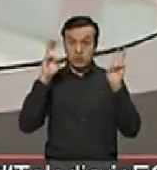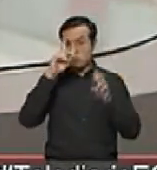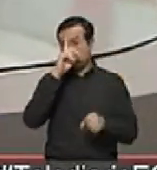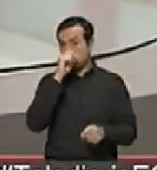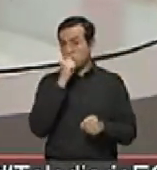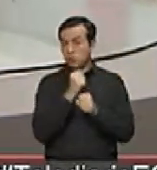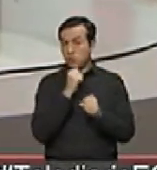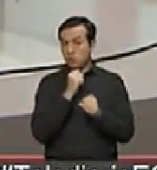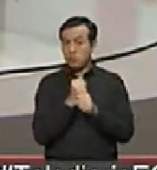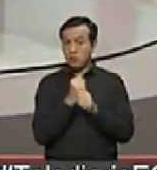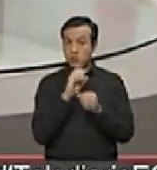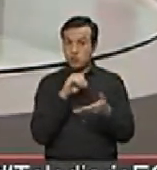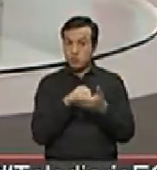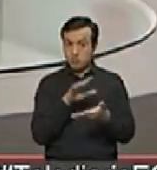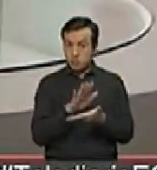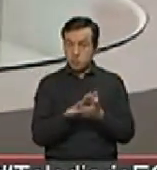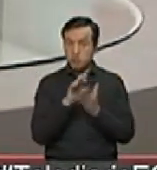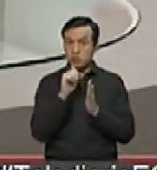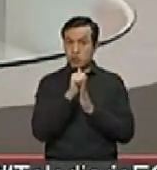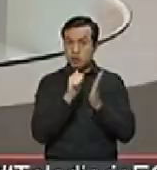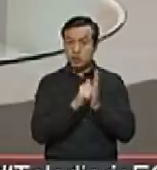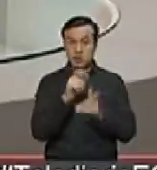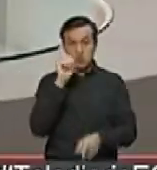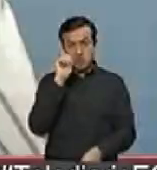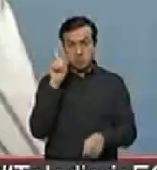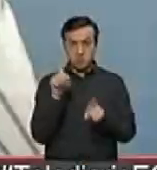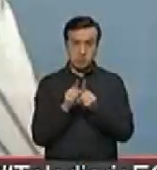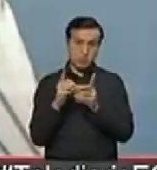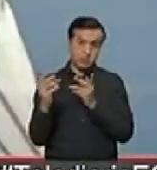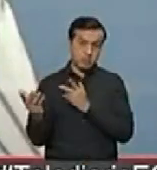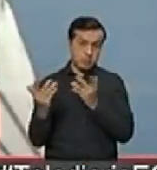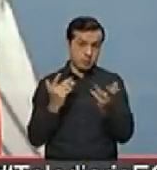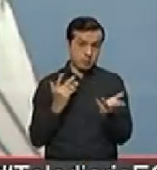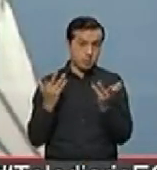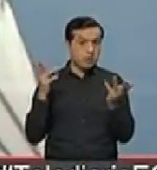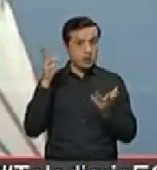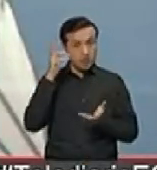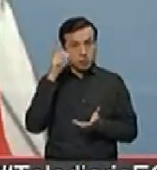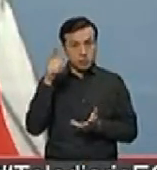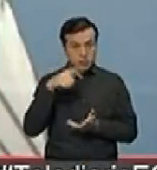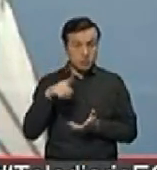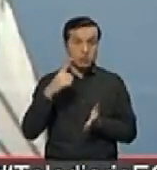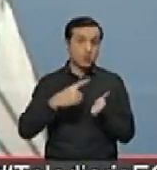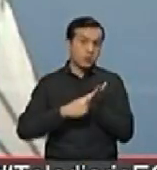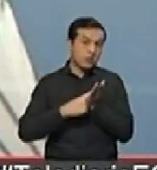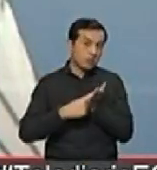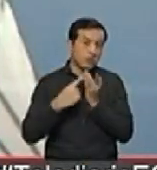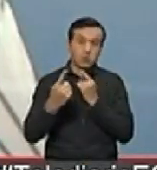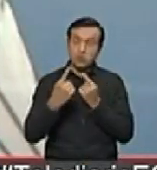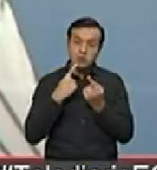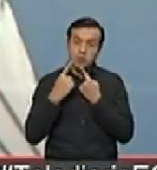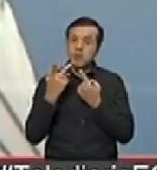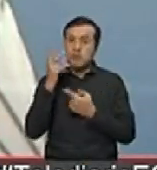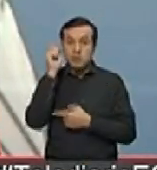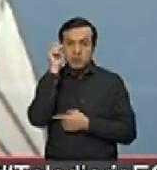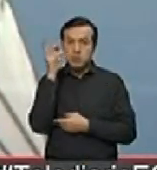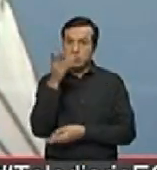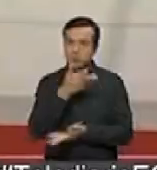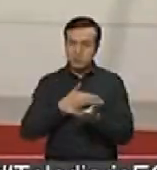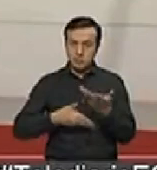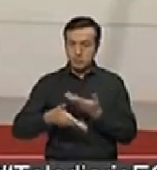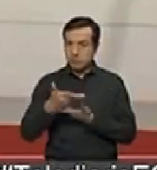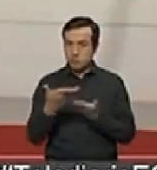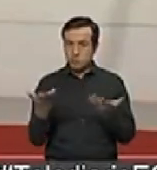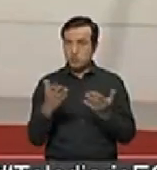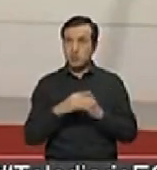laborales que estaban incluidos pues dentro del acuerdo que se había presentado? Me imagino que ustedes se habrán reunido. ¿Qué opiniones han recibido de parte